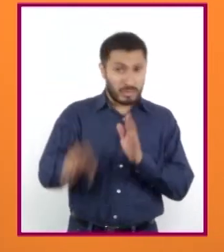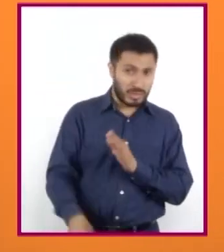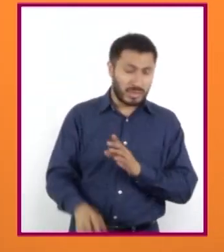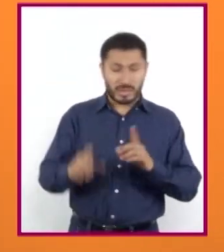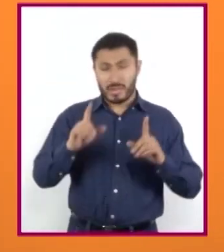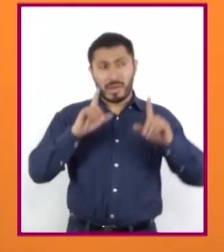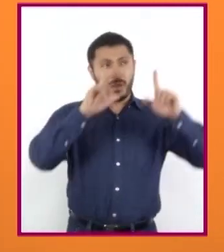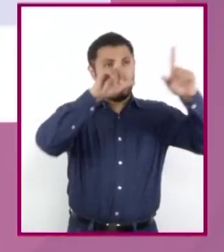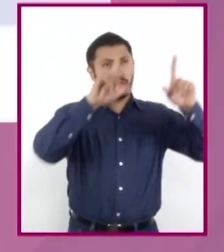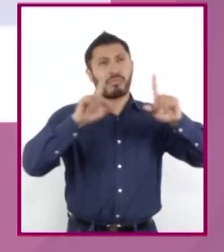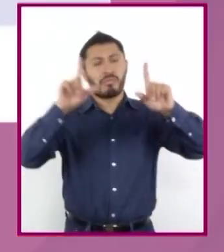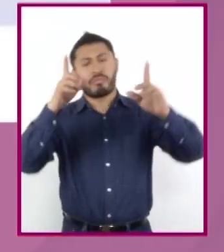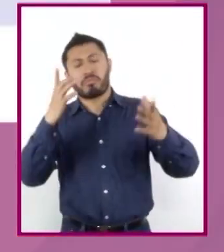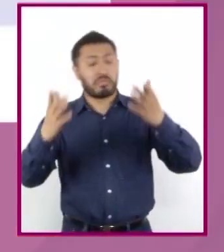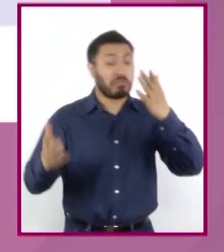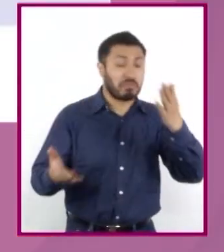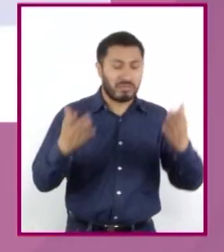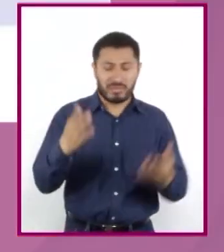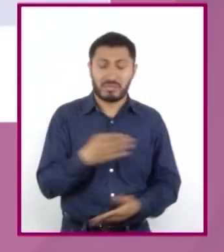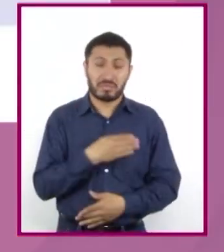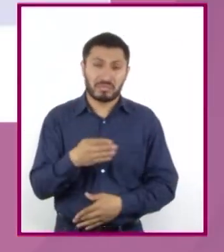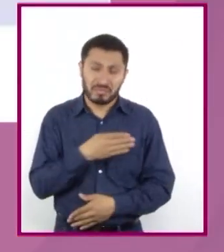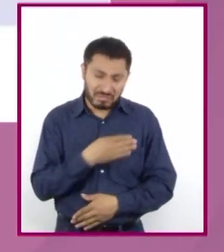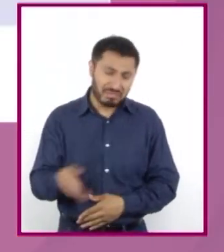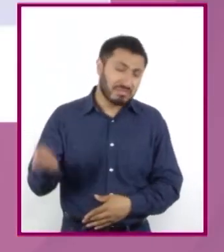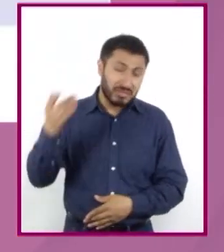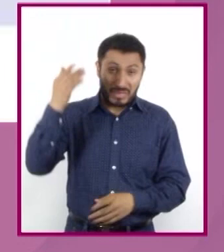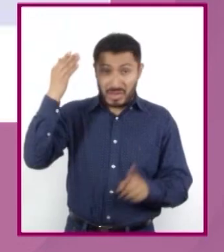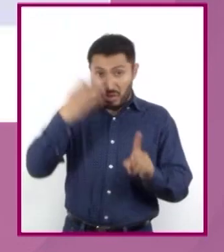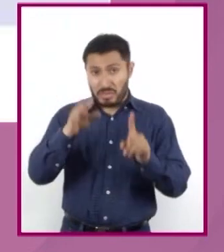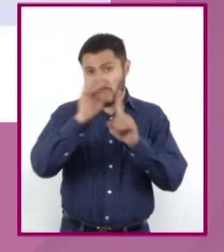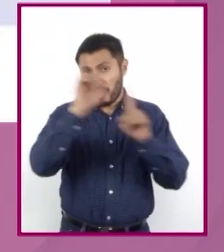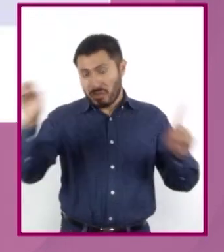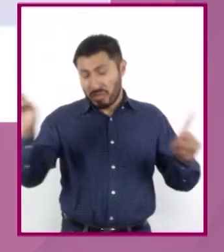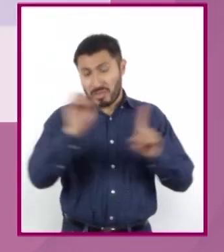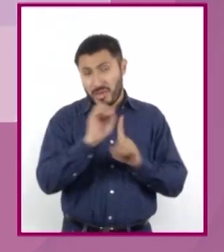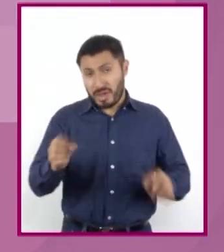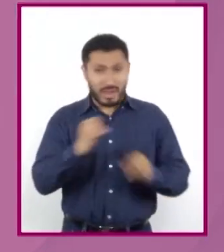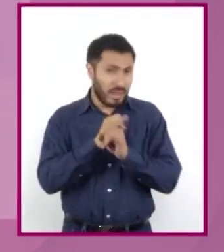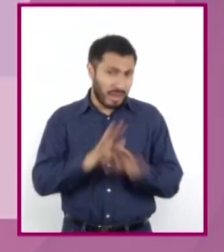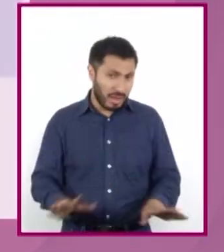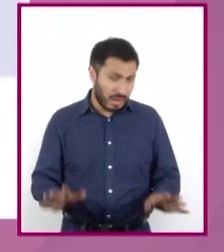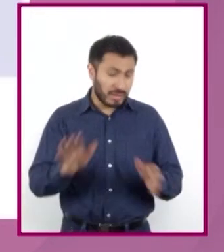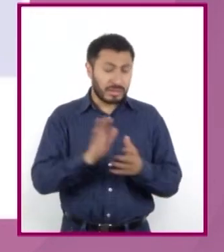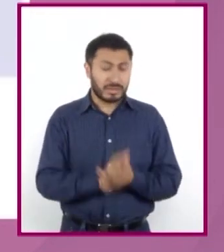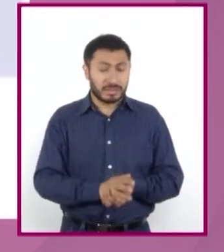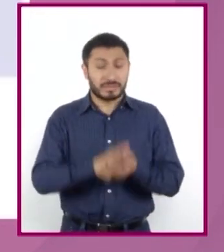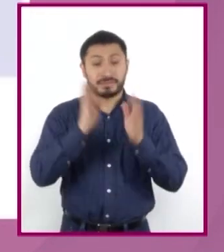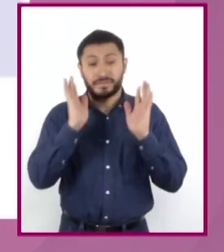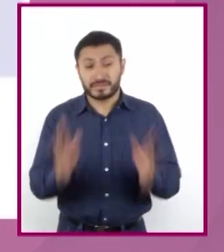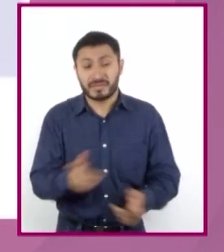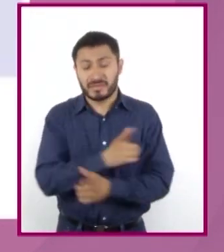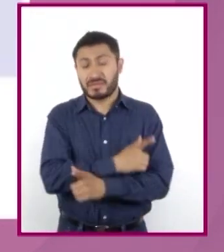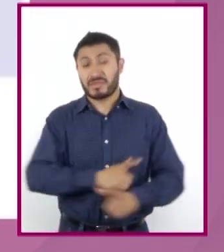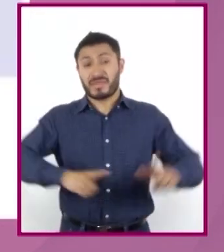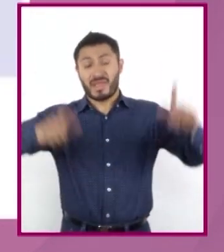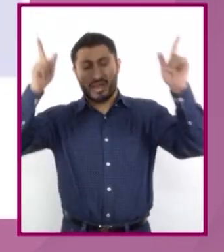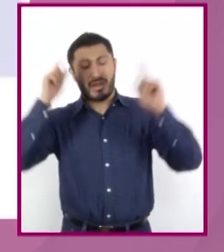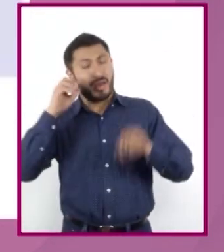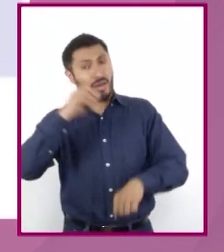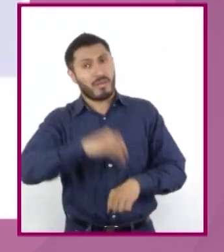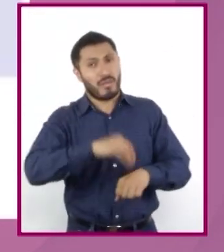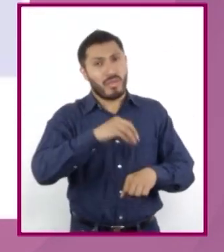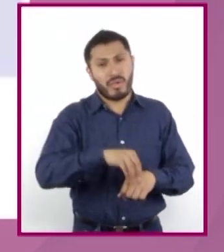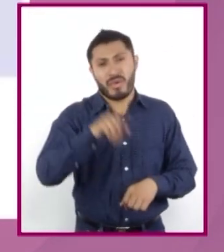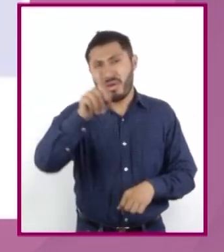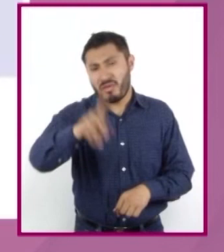cuadros comparativos son una buena opción para poder organizar la información, ya que tienen la libertad de poner los